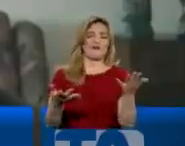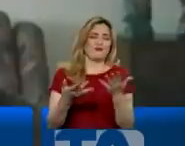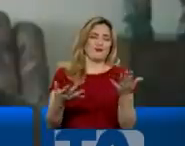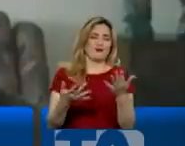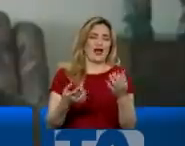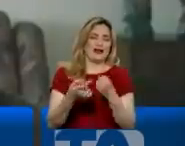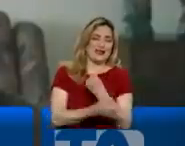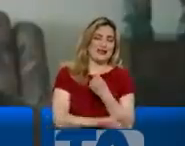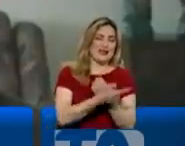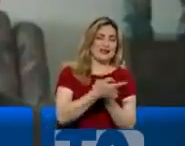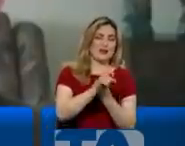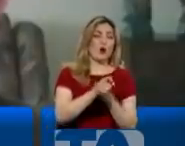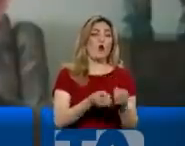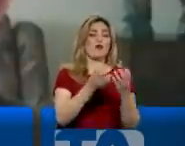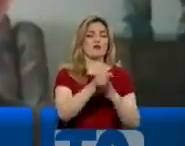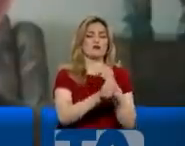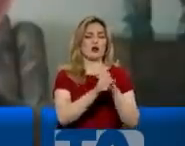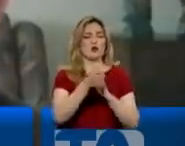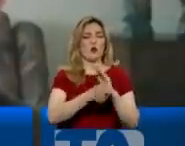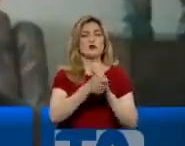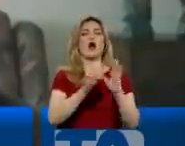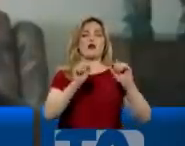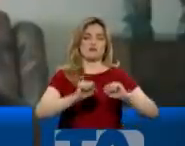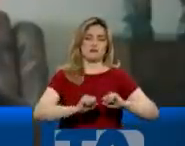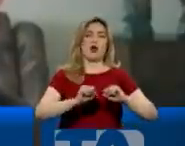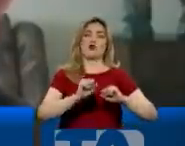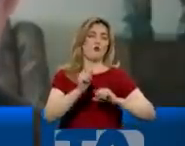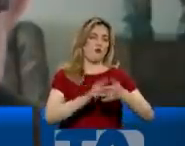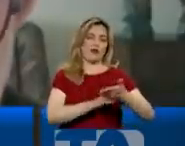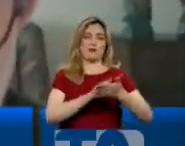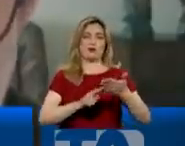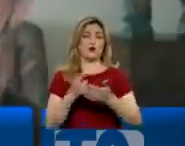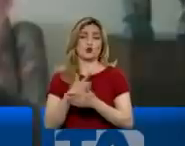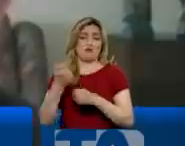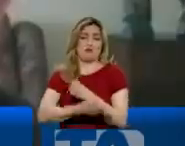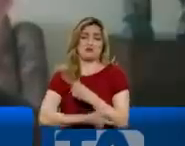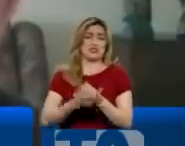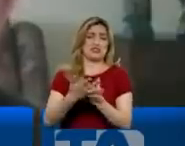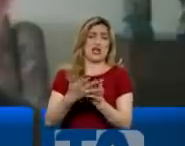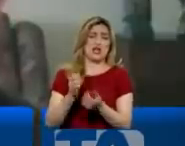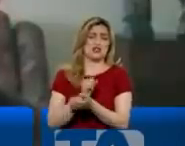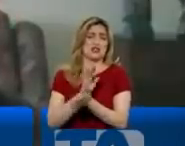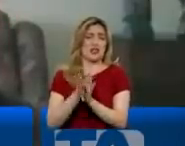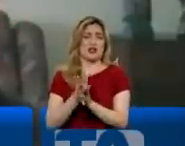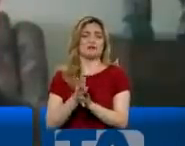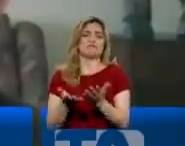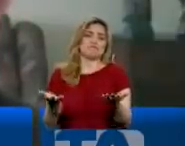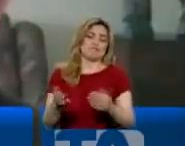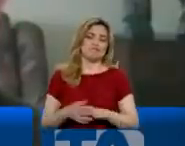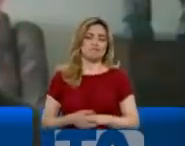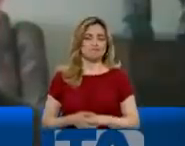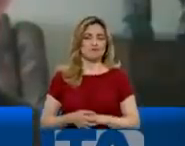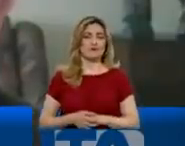hay que evitar no es verdad en que estas prerrogativas se conviertan en excusas y por derivación de la ley de evitarlo significa aplicar la ley